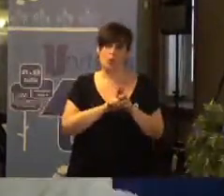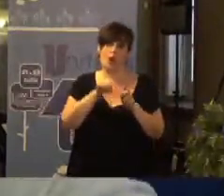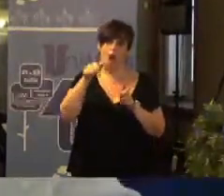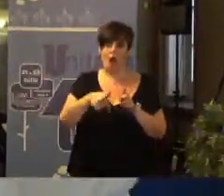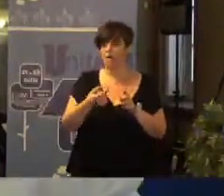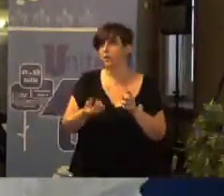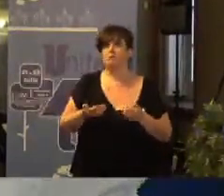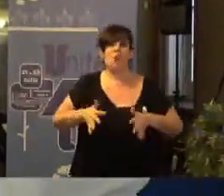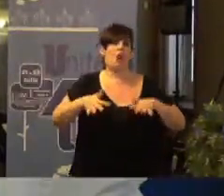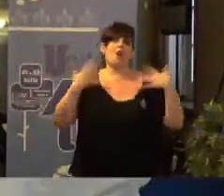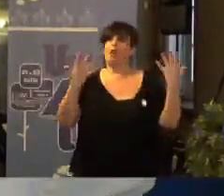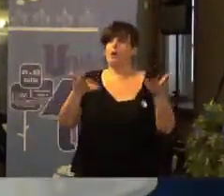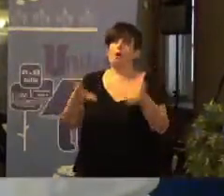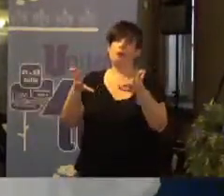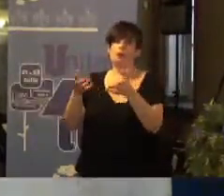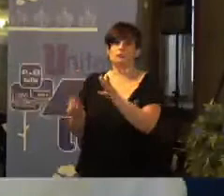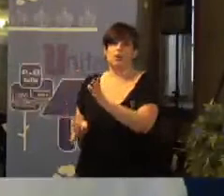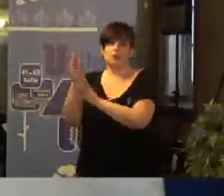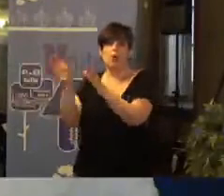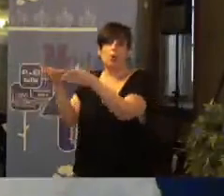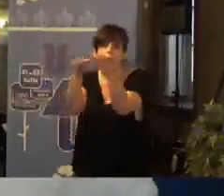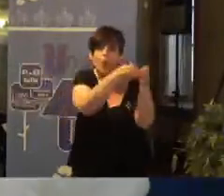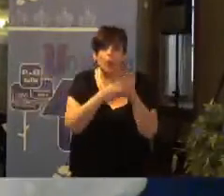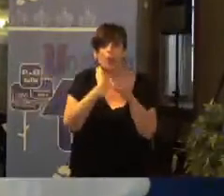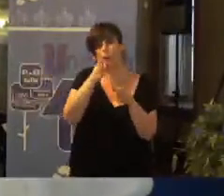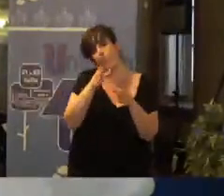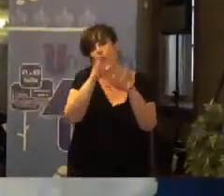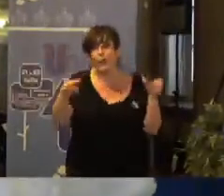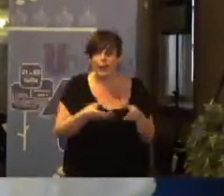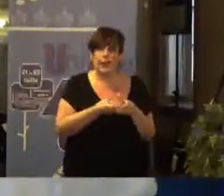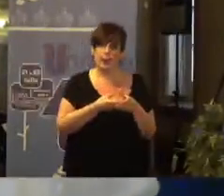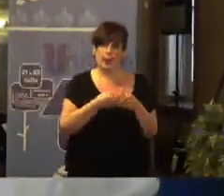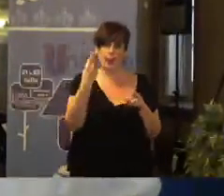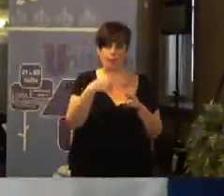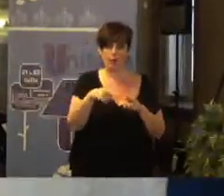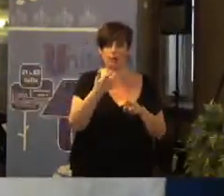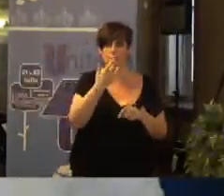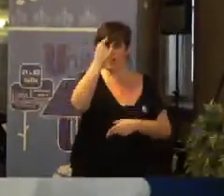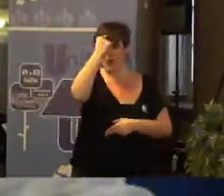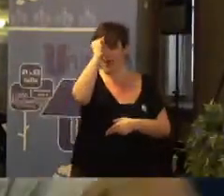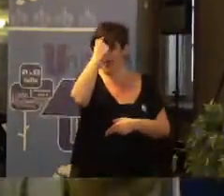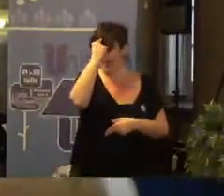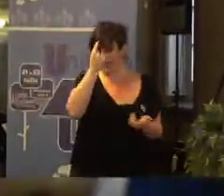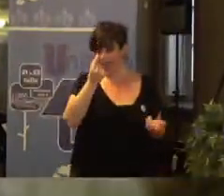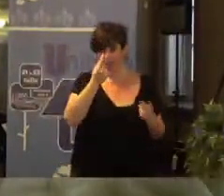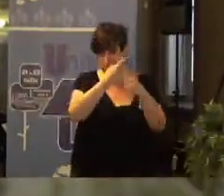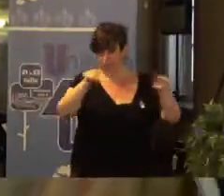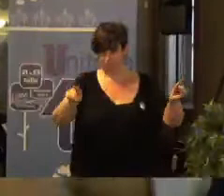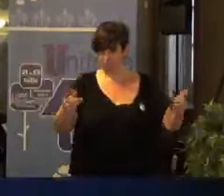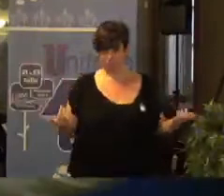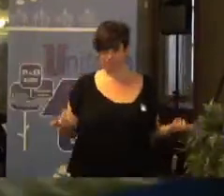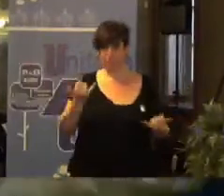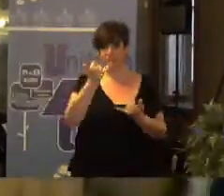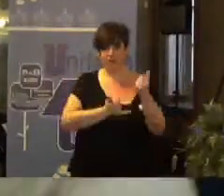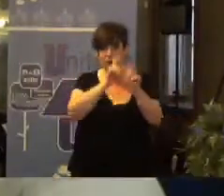montar. Por qué? Porque temos a clase política, en Galicia ten unha concepción tribal da política. É grave, mentras que os paisanos non,